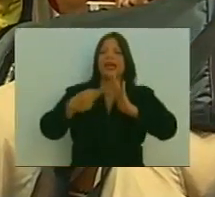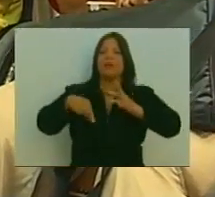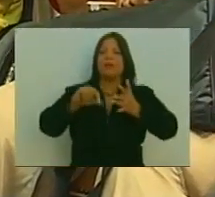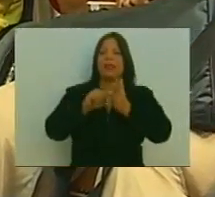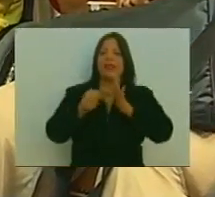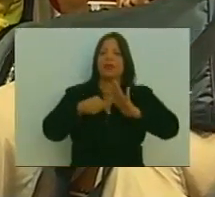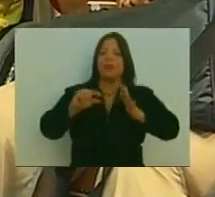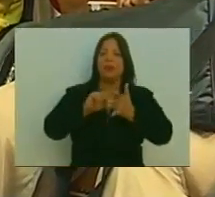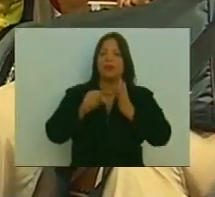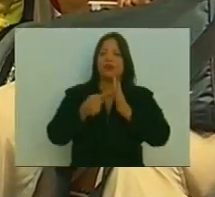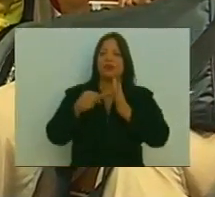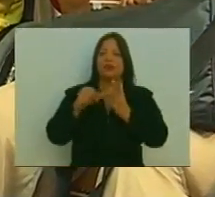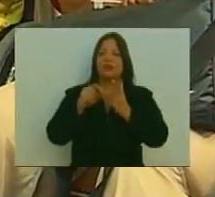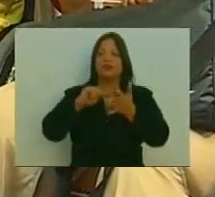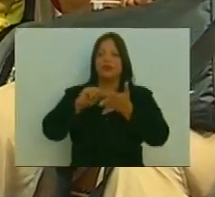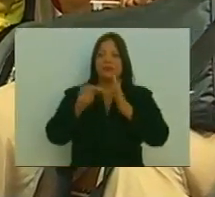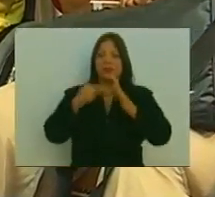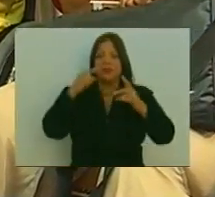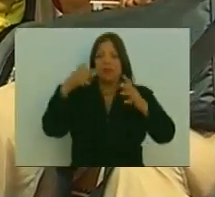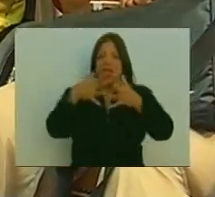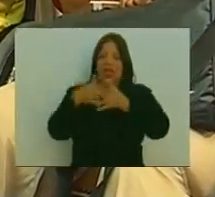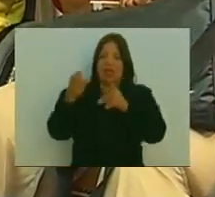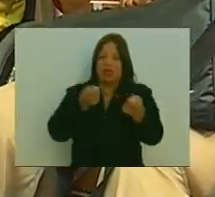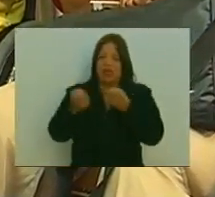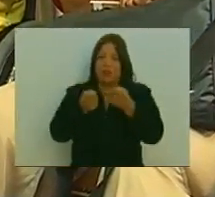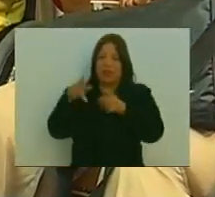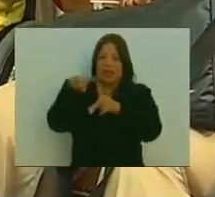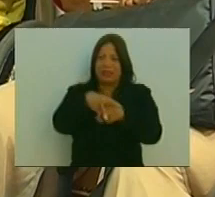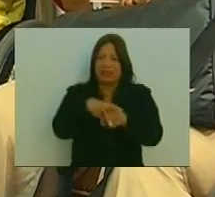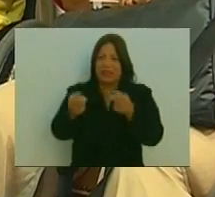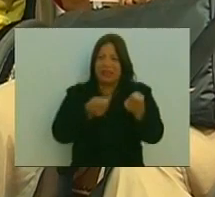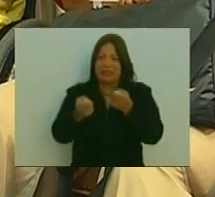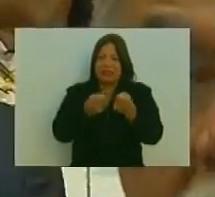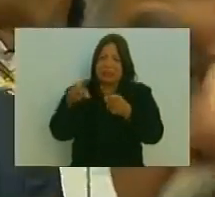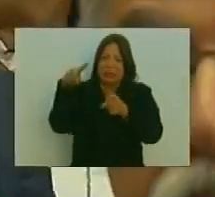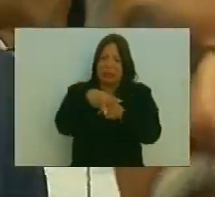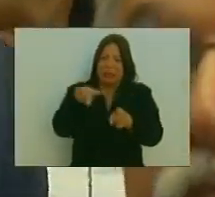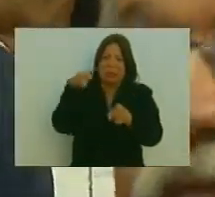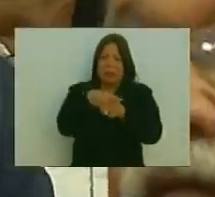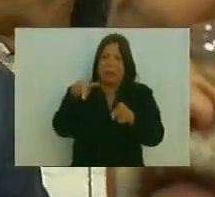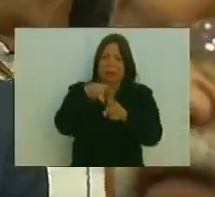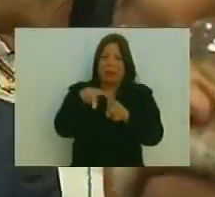del hegemón dominante que utiliza